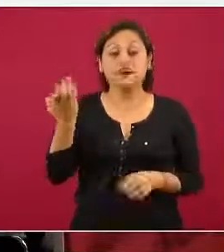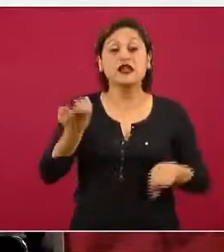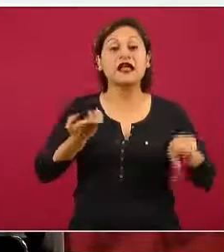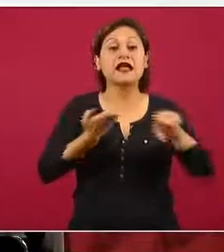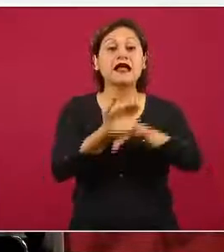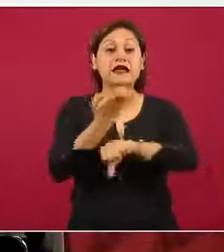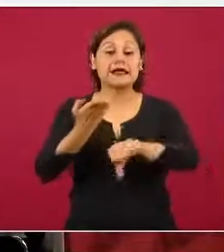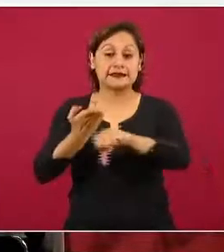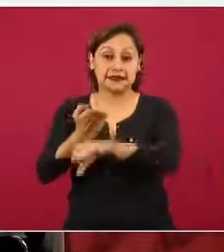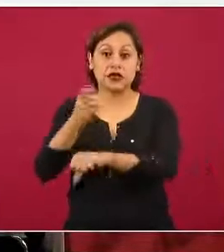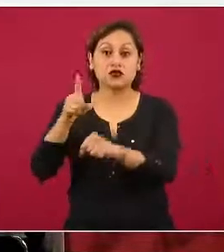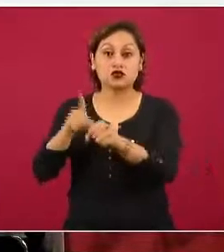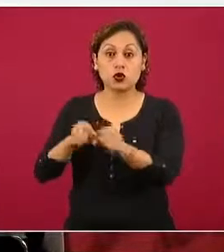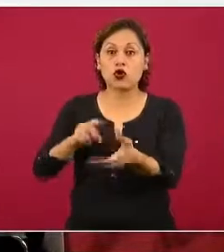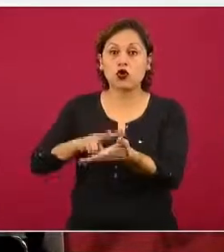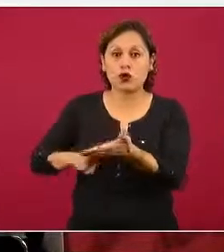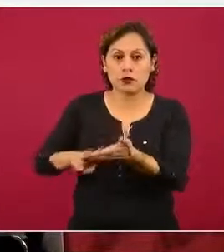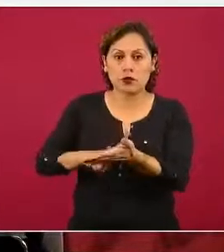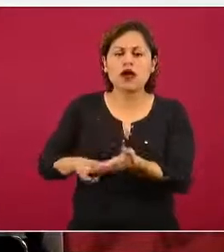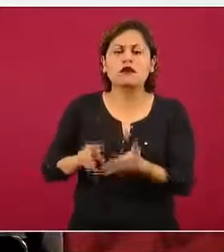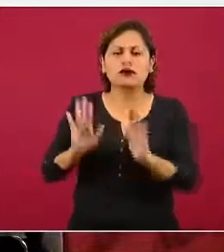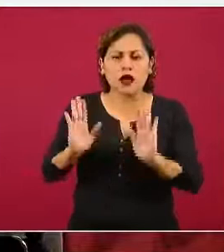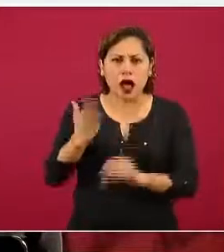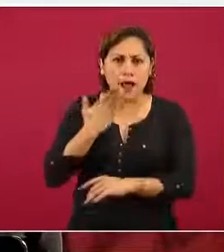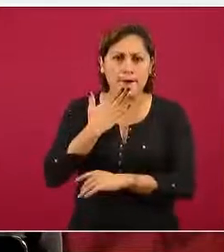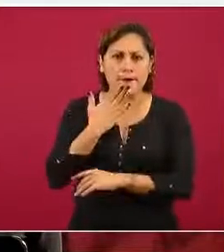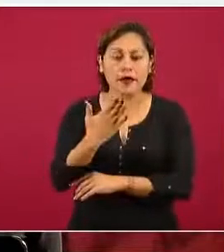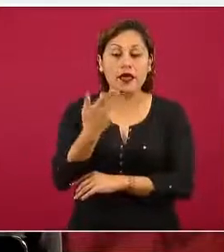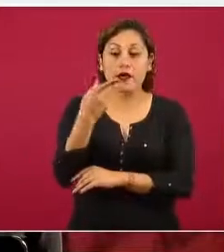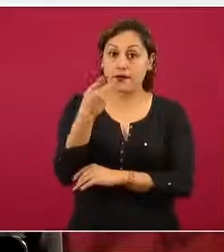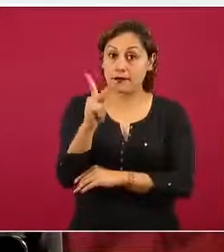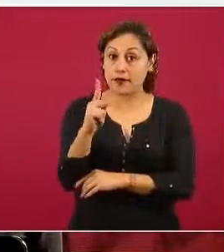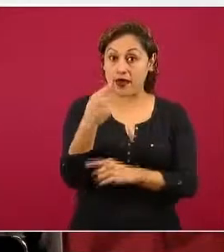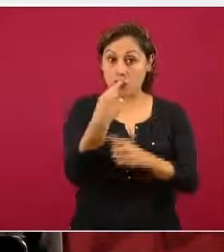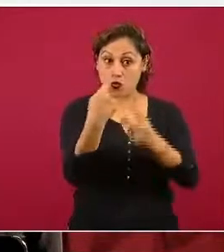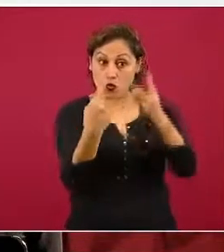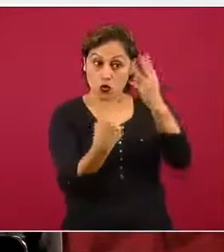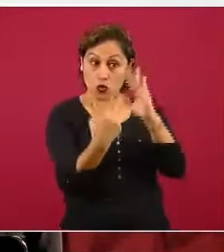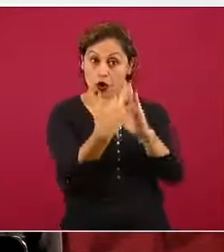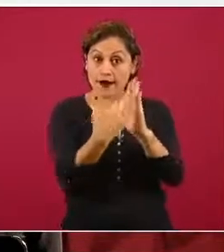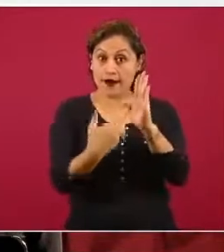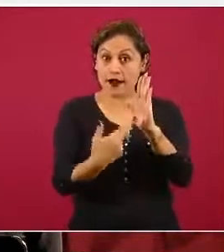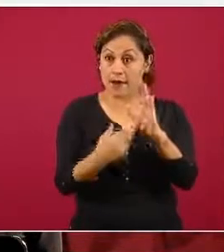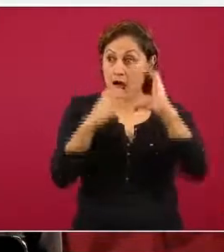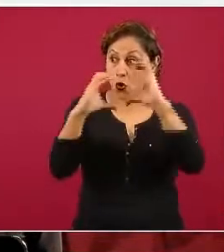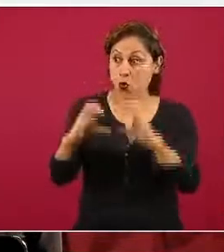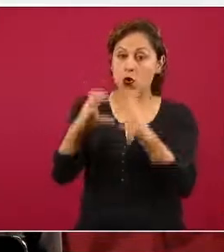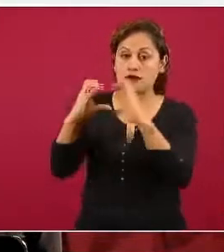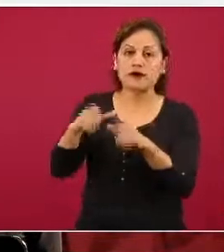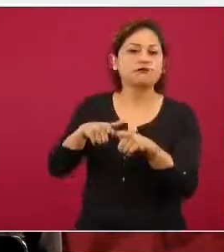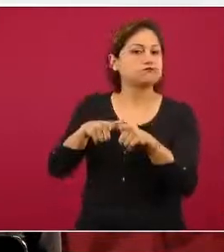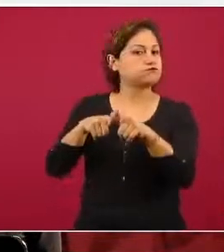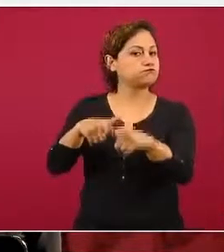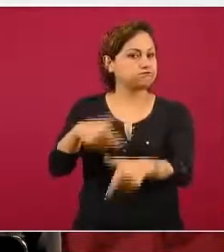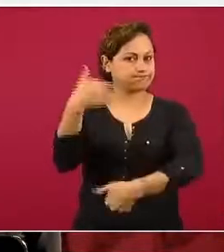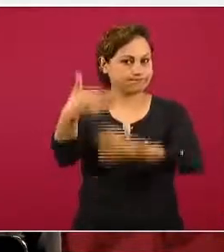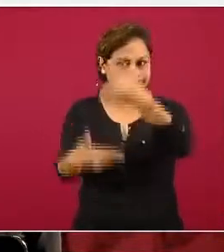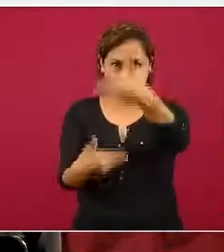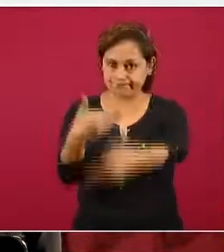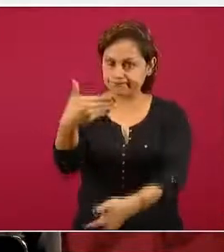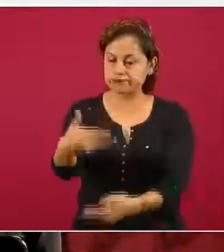en color verde, es importante que estas medidas se continúen y se continúen realizando.